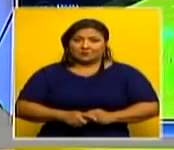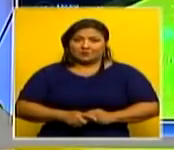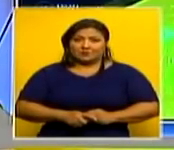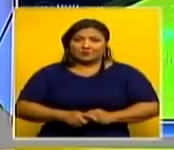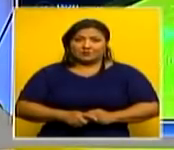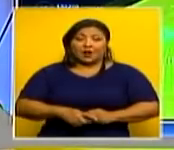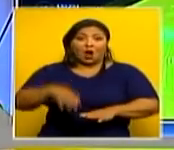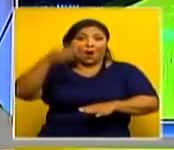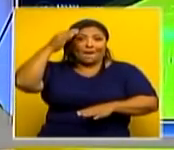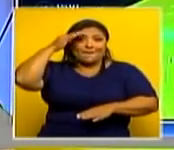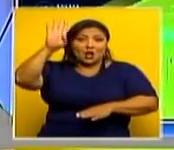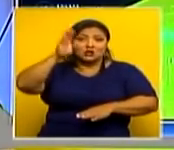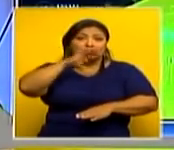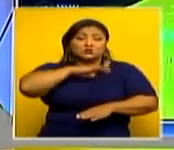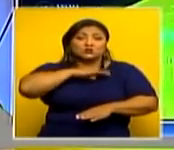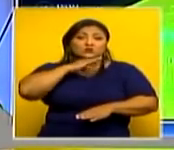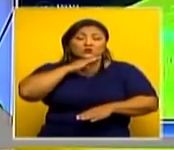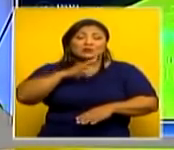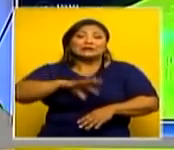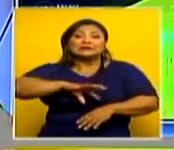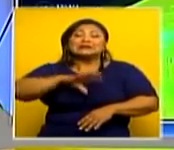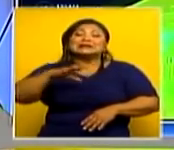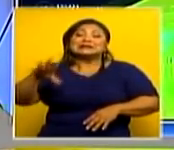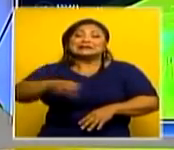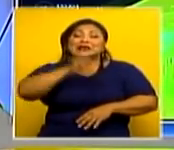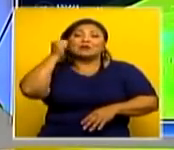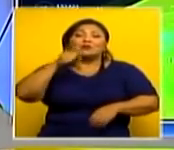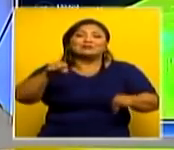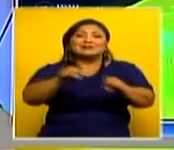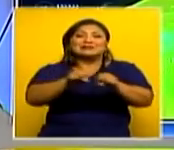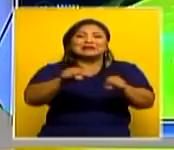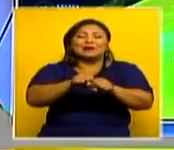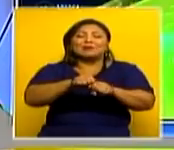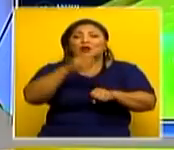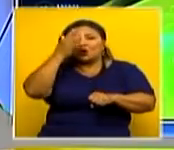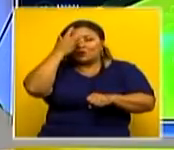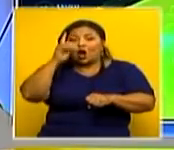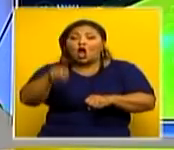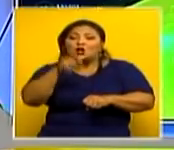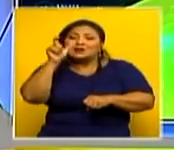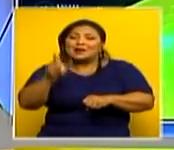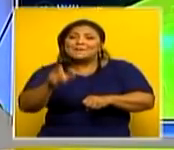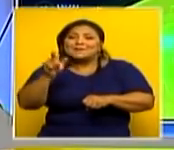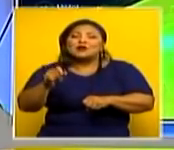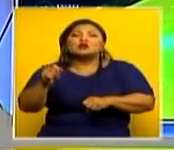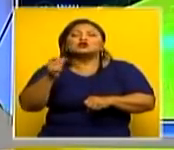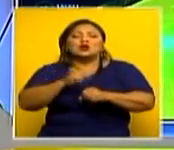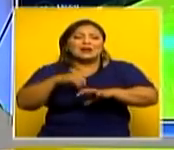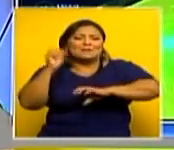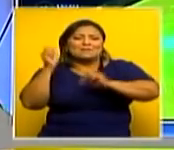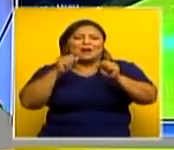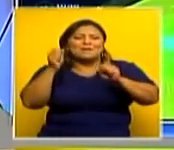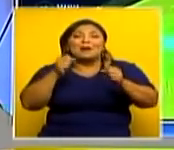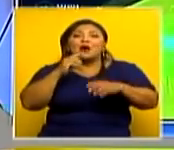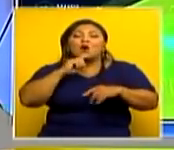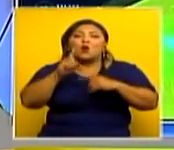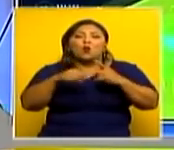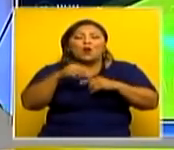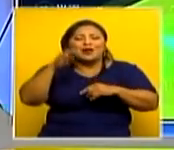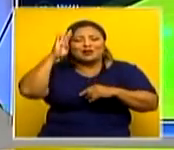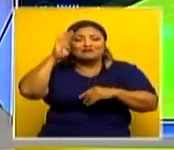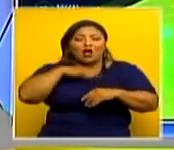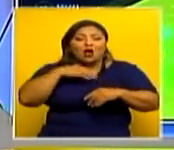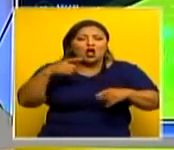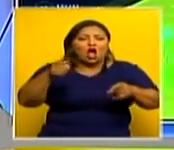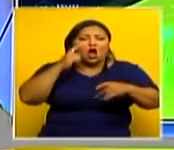Y un policía metropolitano se lleva un par de zapatos en el centro de Guayaquil mientras una comerciante ataca a los municipales luego de un operativo. Todo esto quedó